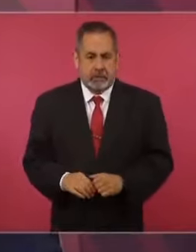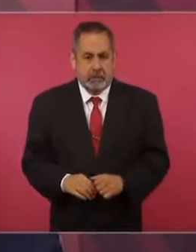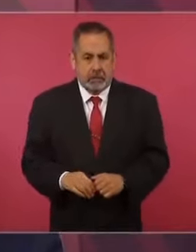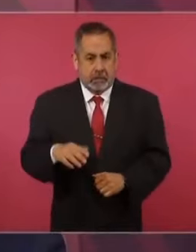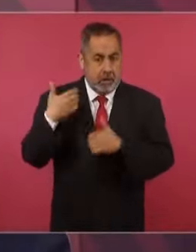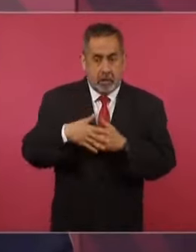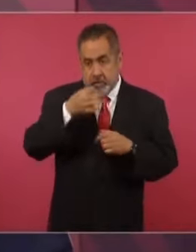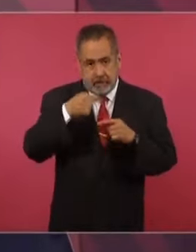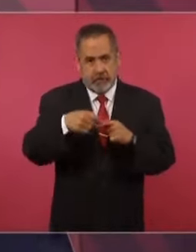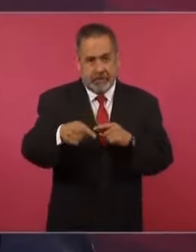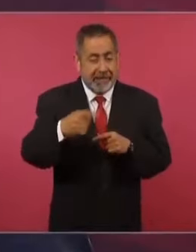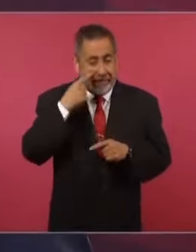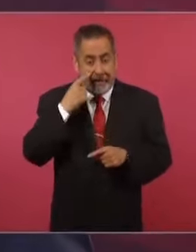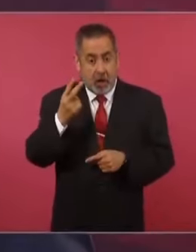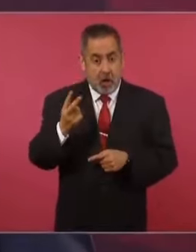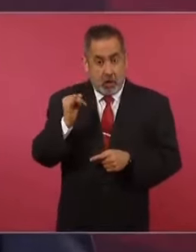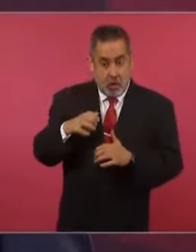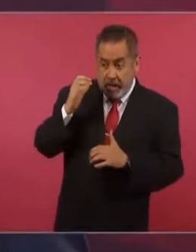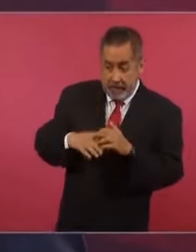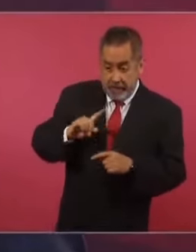pero ya vamos a hablar de eso de una vez que pase.